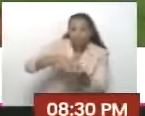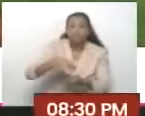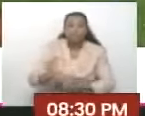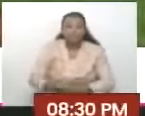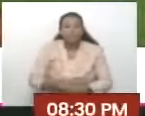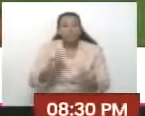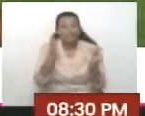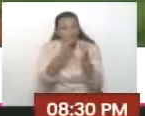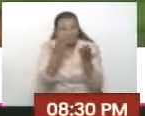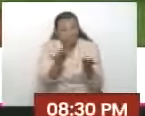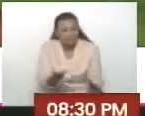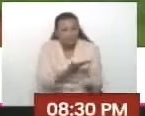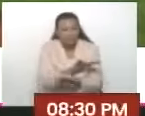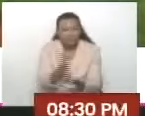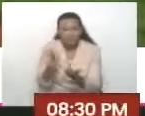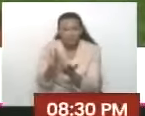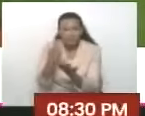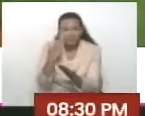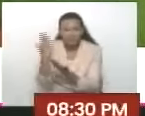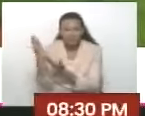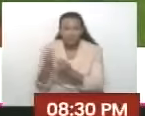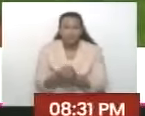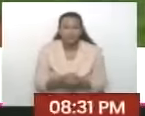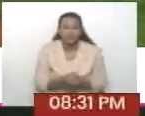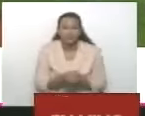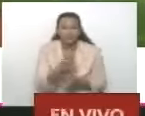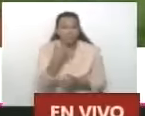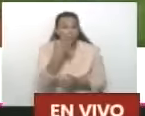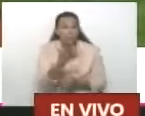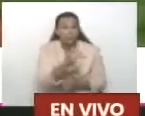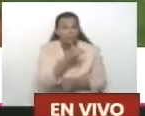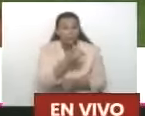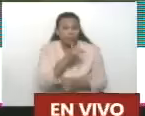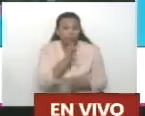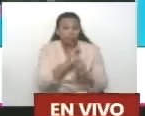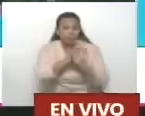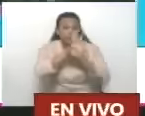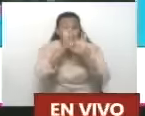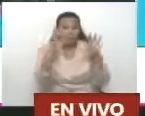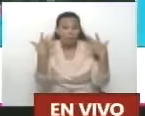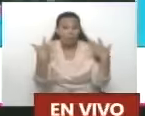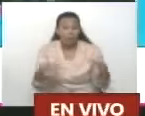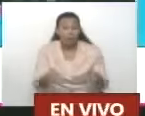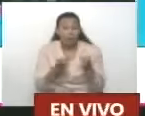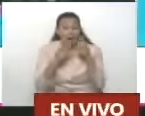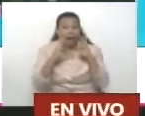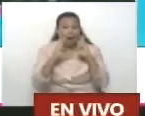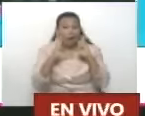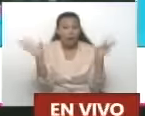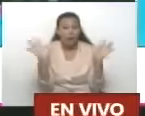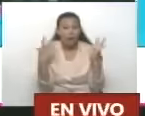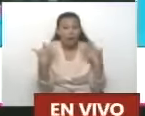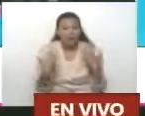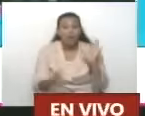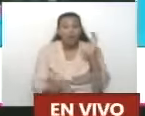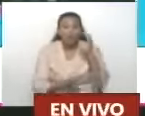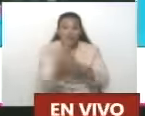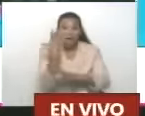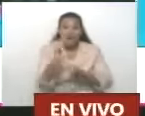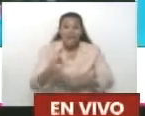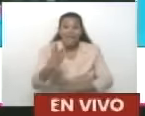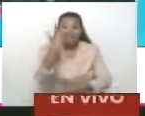jefe. Bueno, una noticia fabulosa, poder avanzar en el tercer puente.